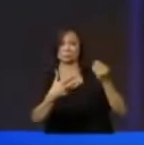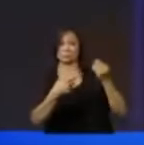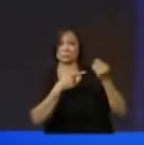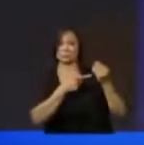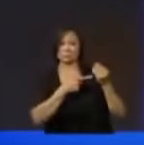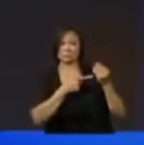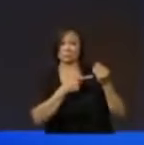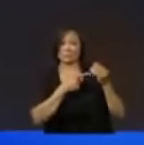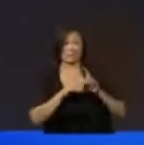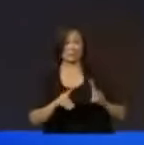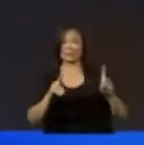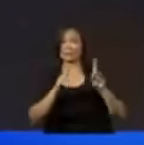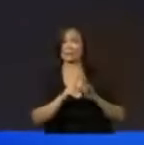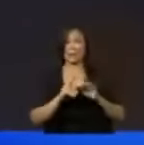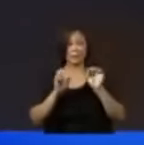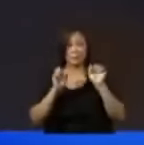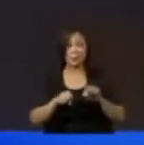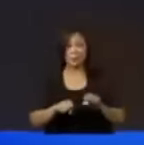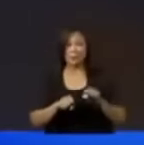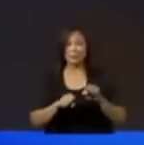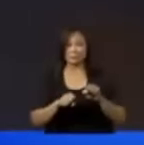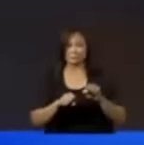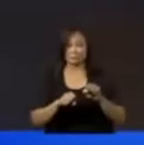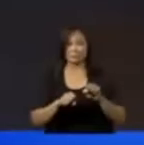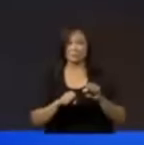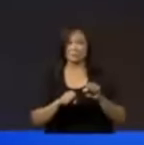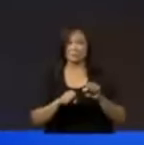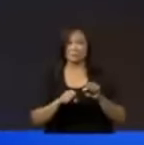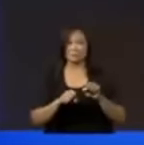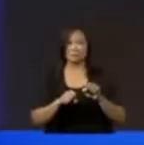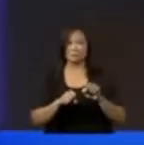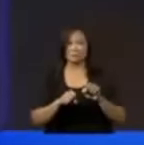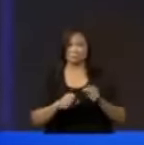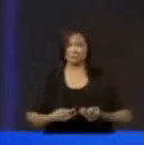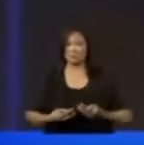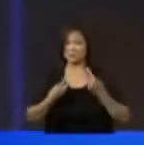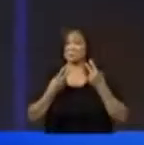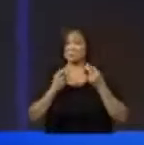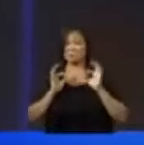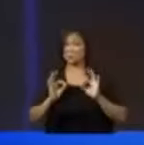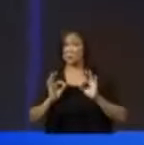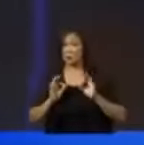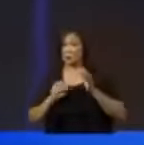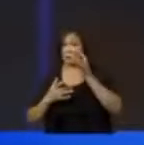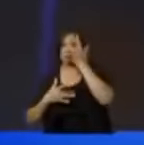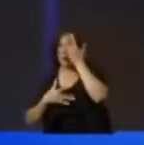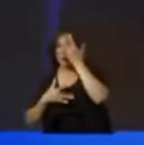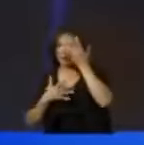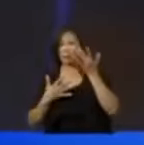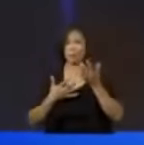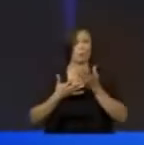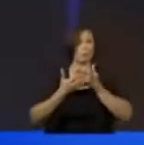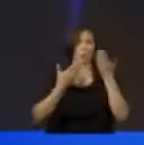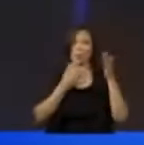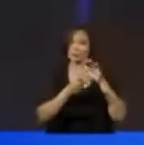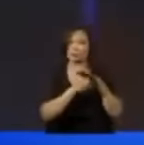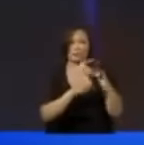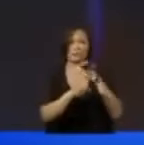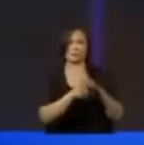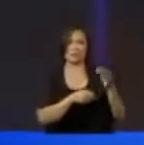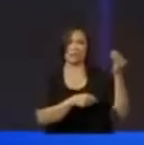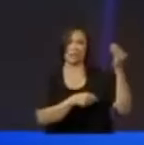ni siquiera una pensión digna que le permita sobrevivir a una enfermedad porque no le cubre